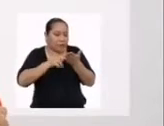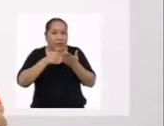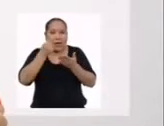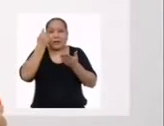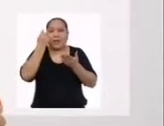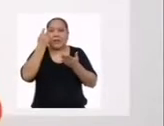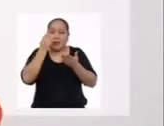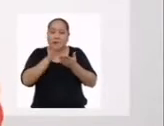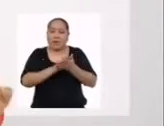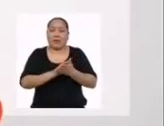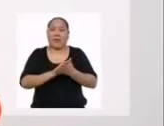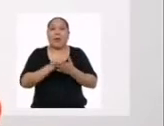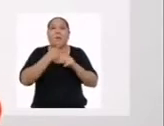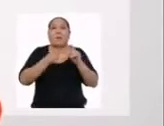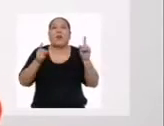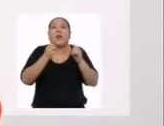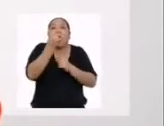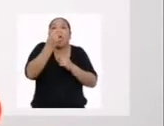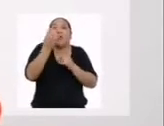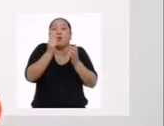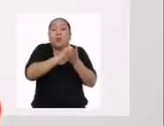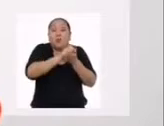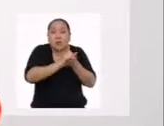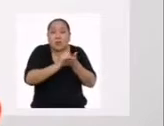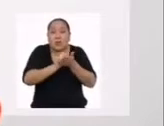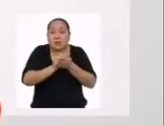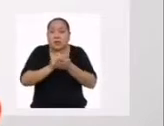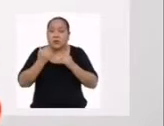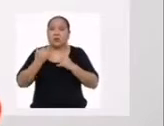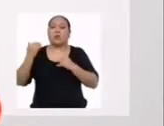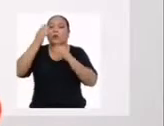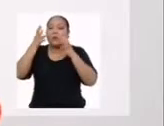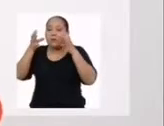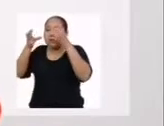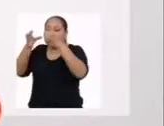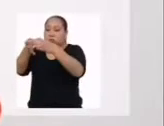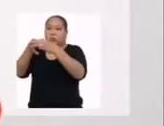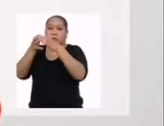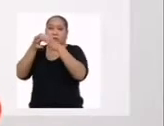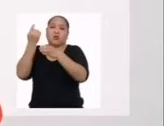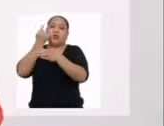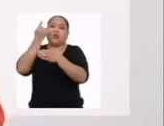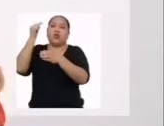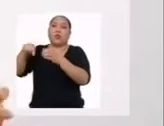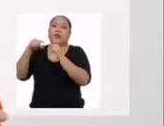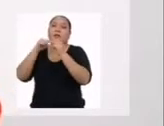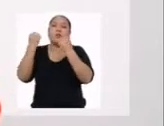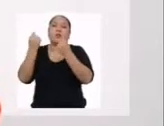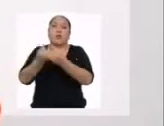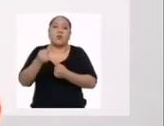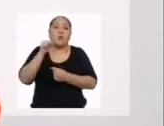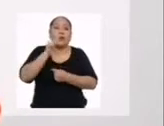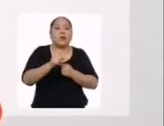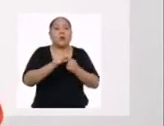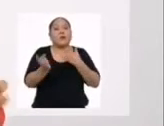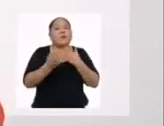conocimiento. Pero es verdad que hay textos que son para públicos muy especializados y en ese caso serán de fácil decodificación